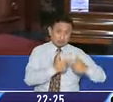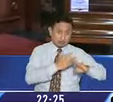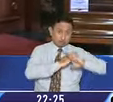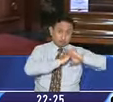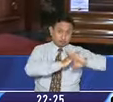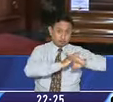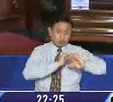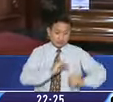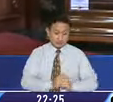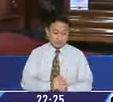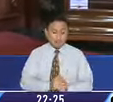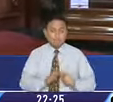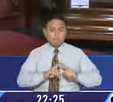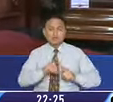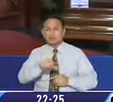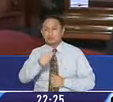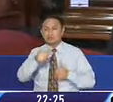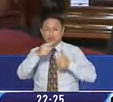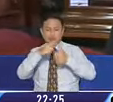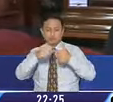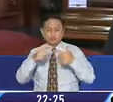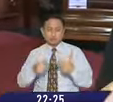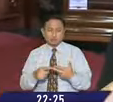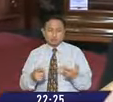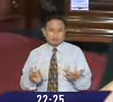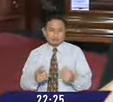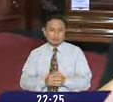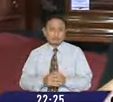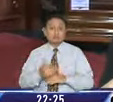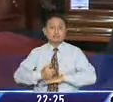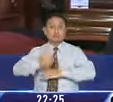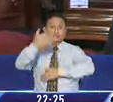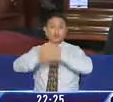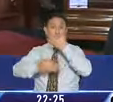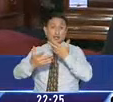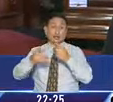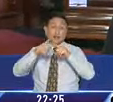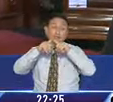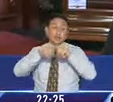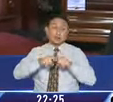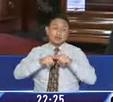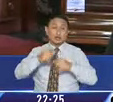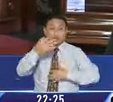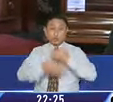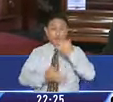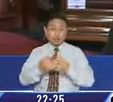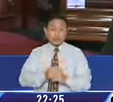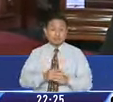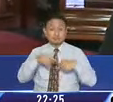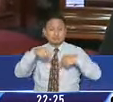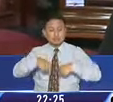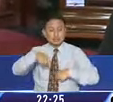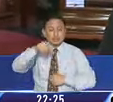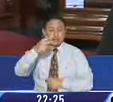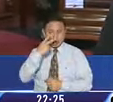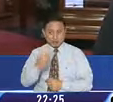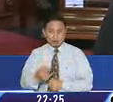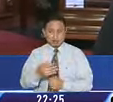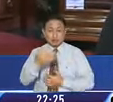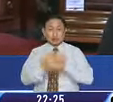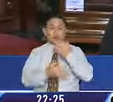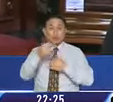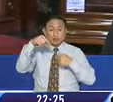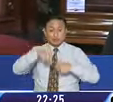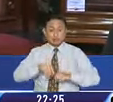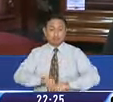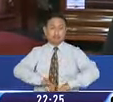pero no cierra las otras opciones. ¿Eso qué quiere decir? Que el juez, dependiendo qué tipo de juez sea, porque también hay, nos han demostrado muchos jueces que están